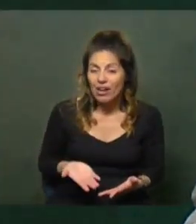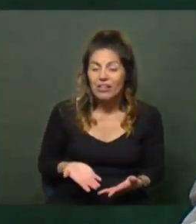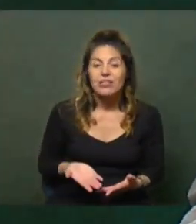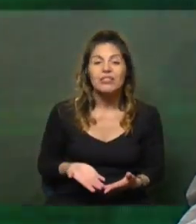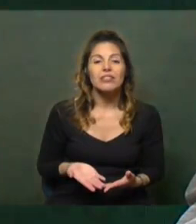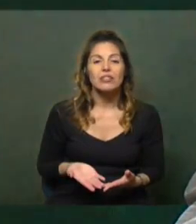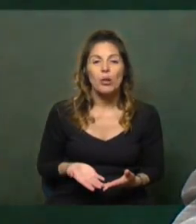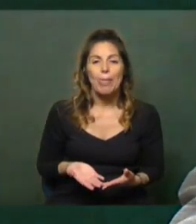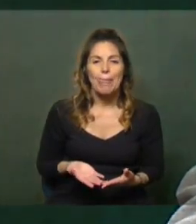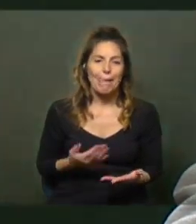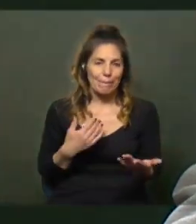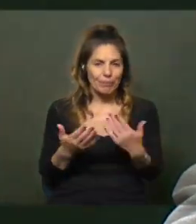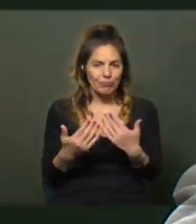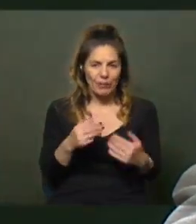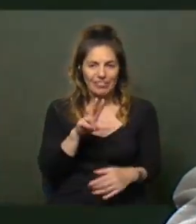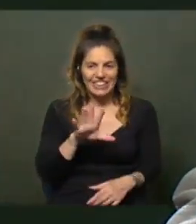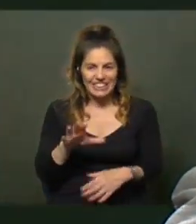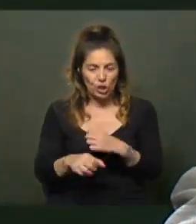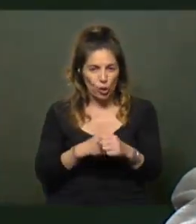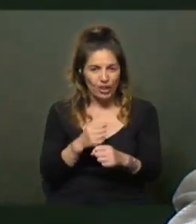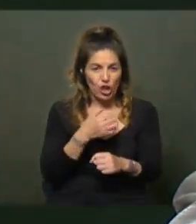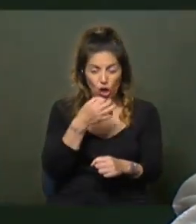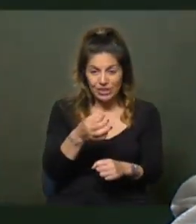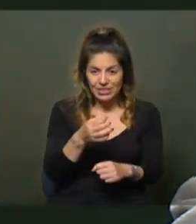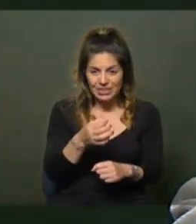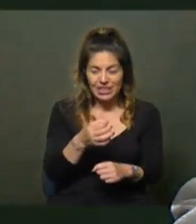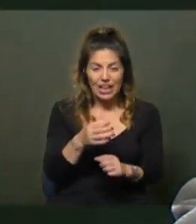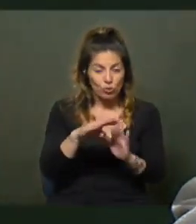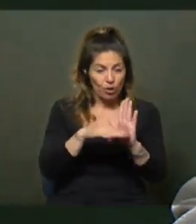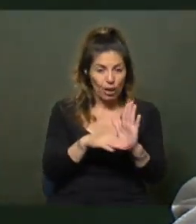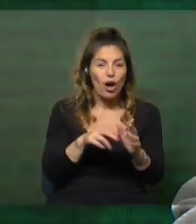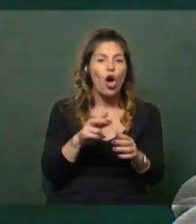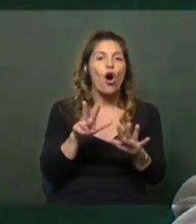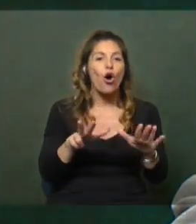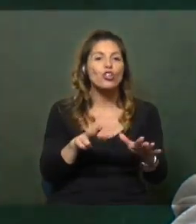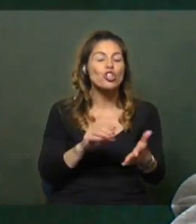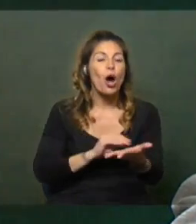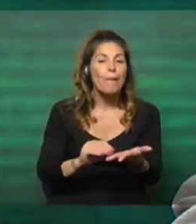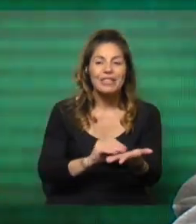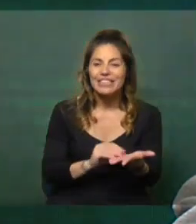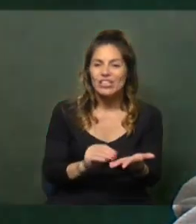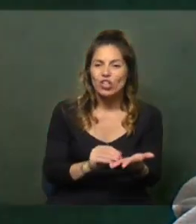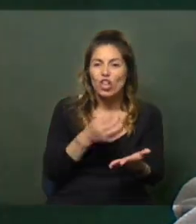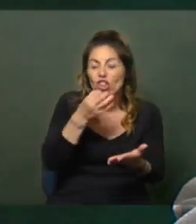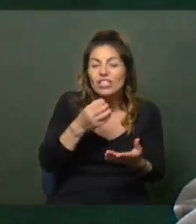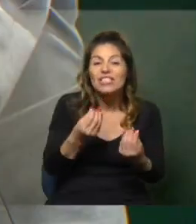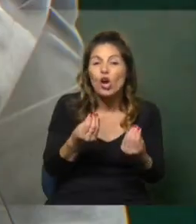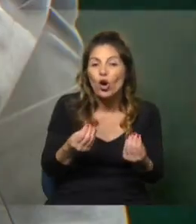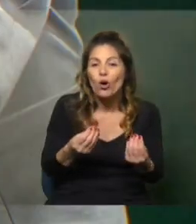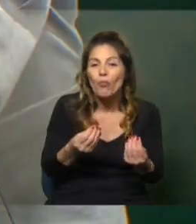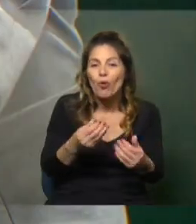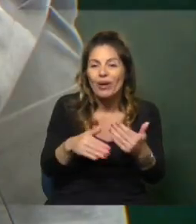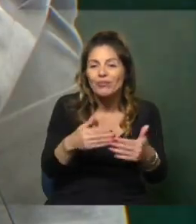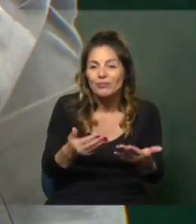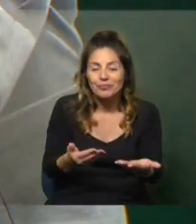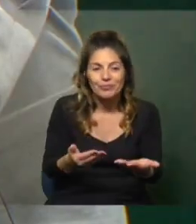eh hablaba de 35 años lo decía en su programa también Estos son ocho gestiones ocho administraciones no dice cómo van a a pasar esas